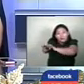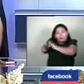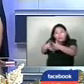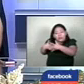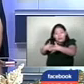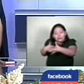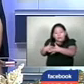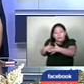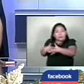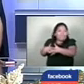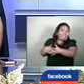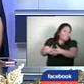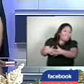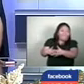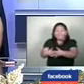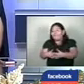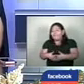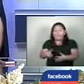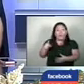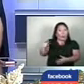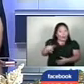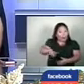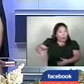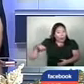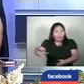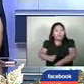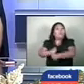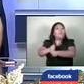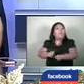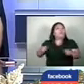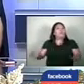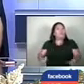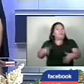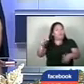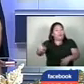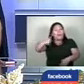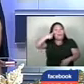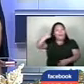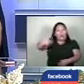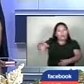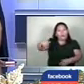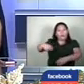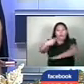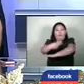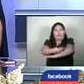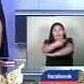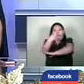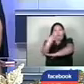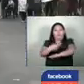no son lugares seguros debido a la delincuencia en la frontera mexicana.